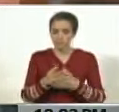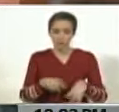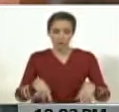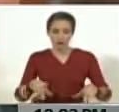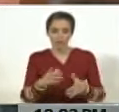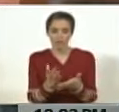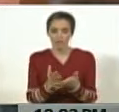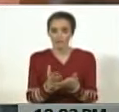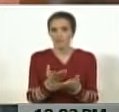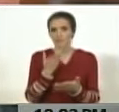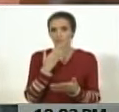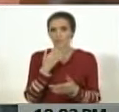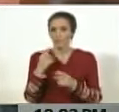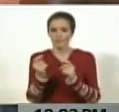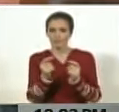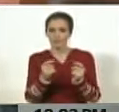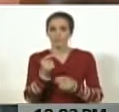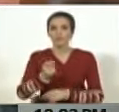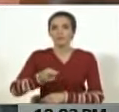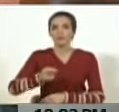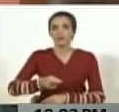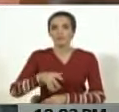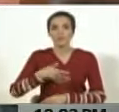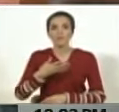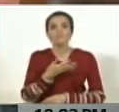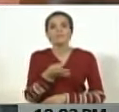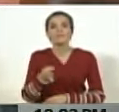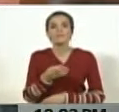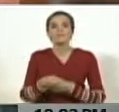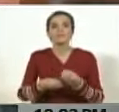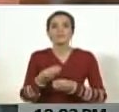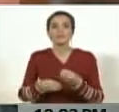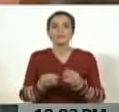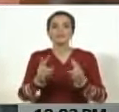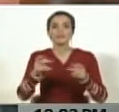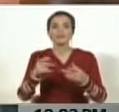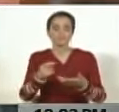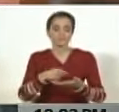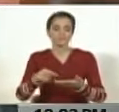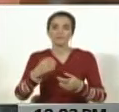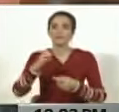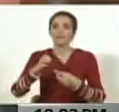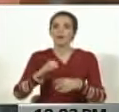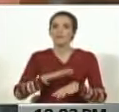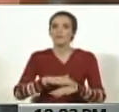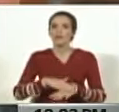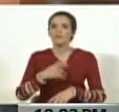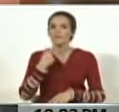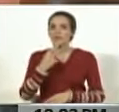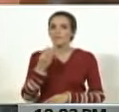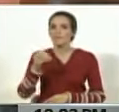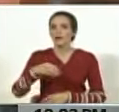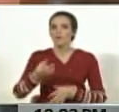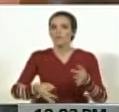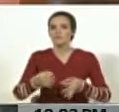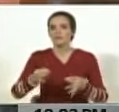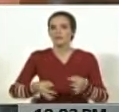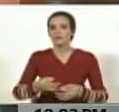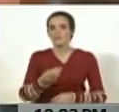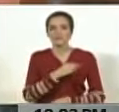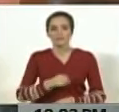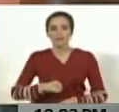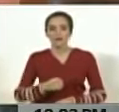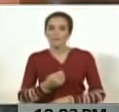clase, en una discusión jurídica, se puede perfectamente establecer esta tesis. ¿Por qué digo yo que es más judicialista que